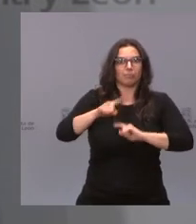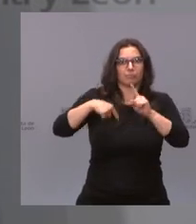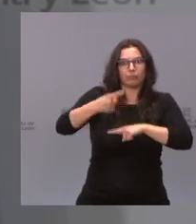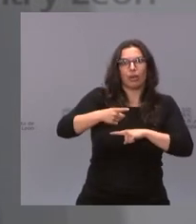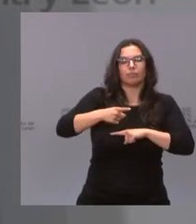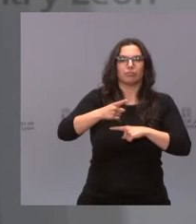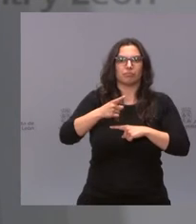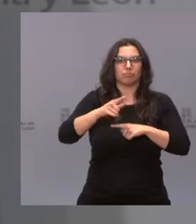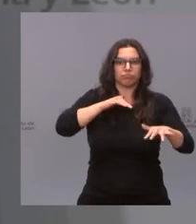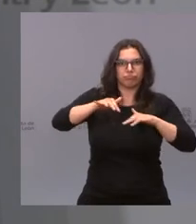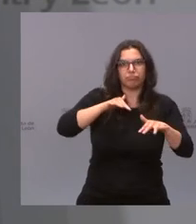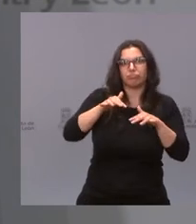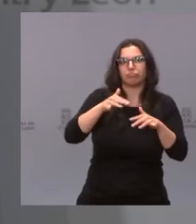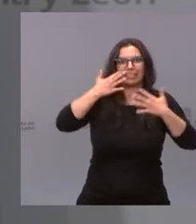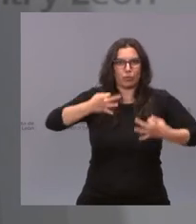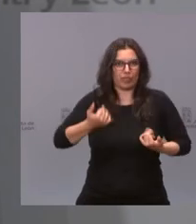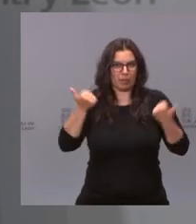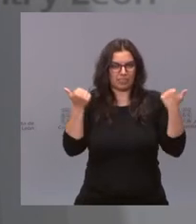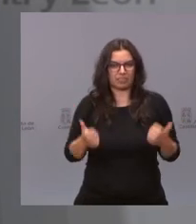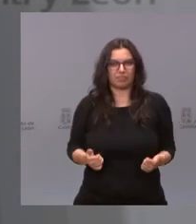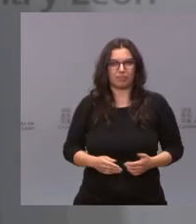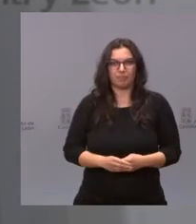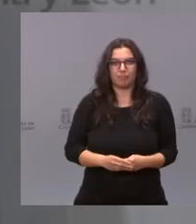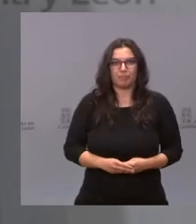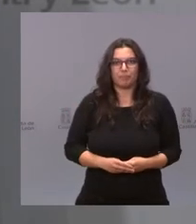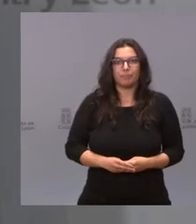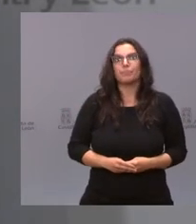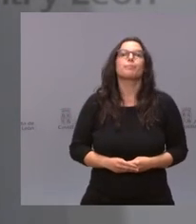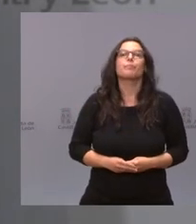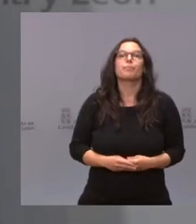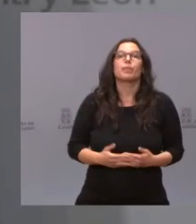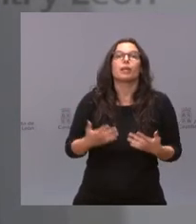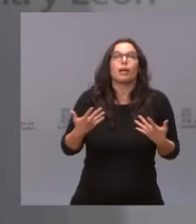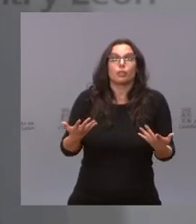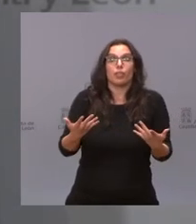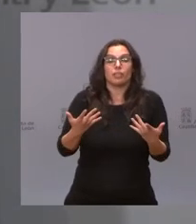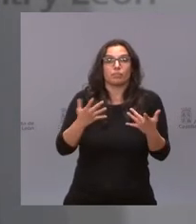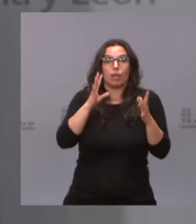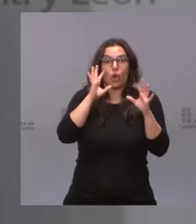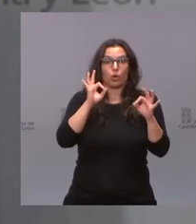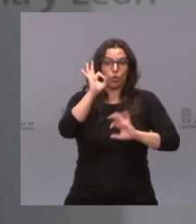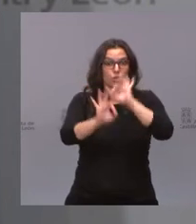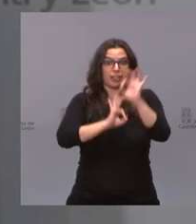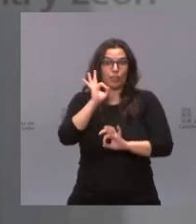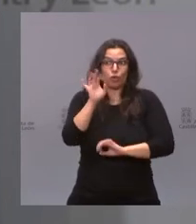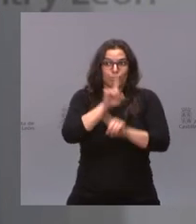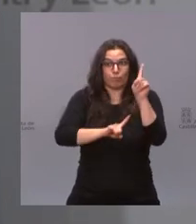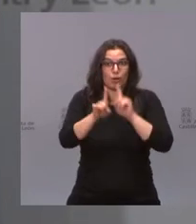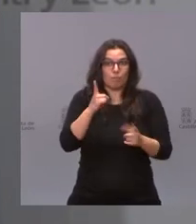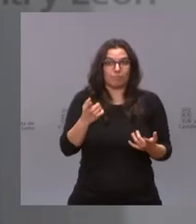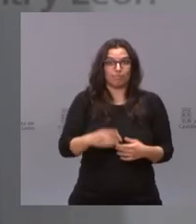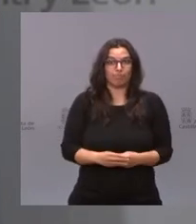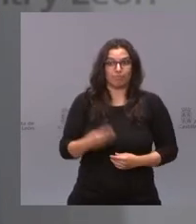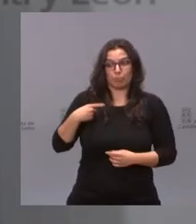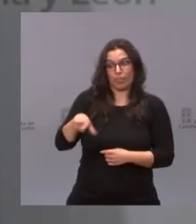reactivar nuestra actividad con seguridad. Por tanto, naturalmente que supone un problema logístico. Naturalmente que supone un